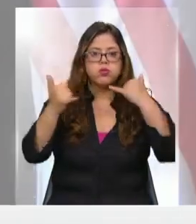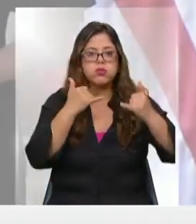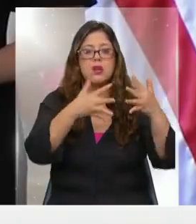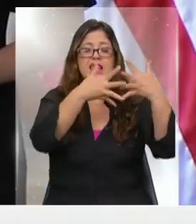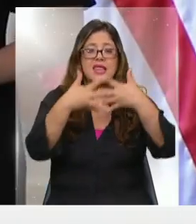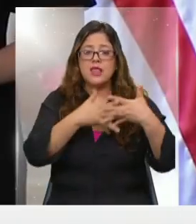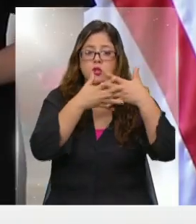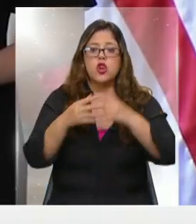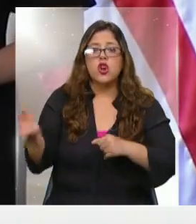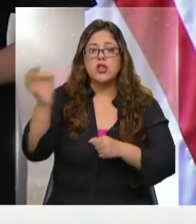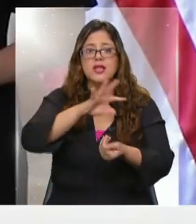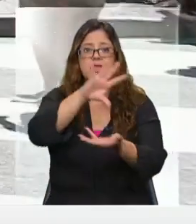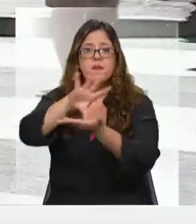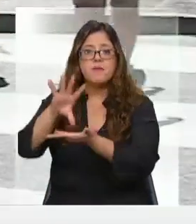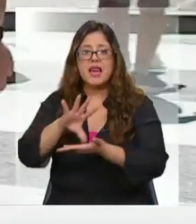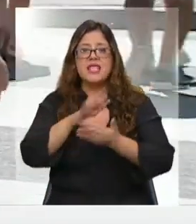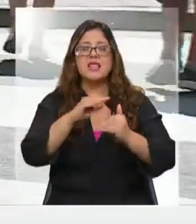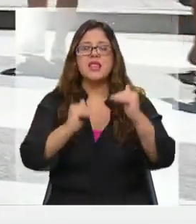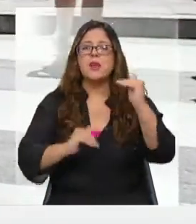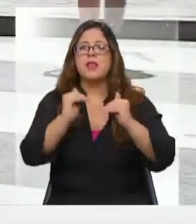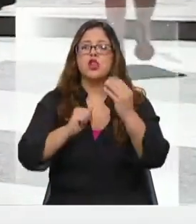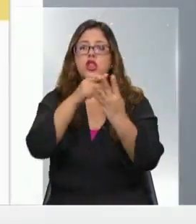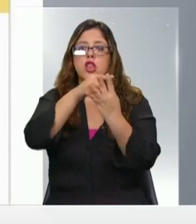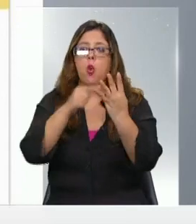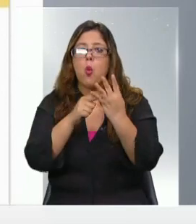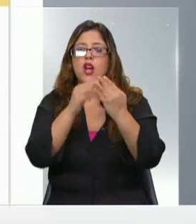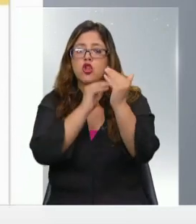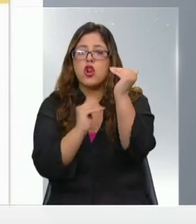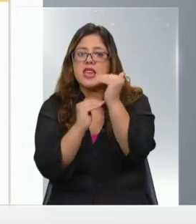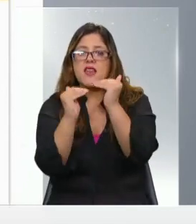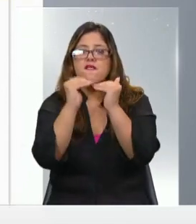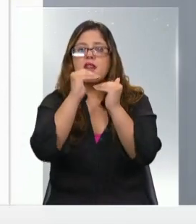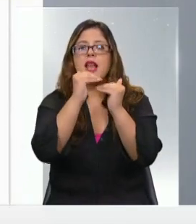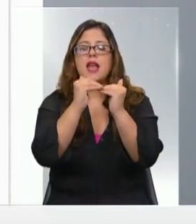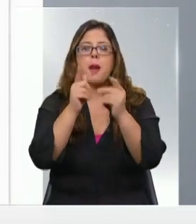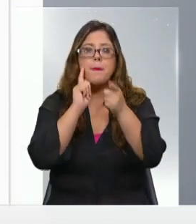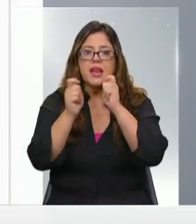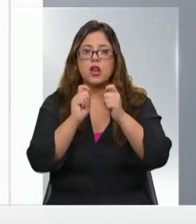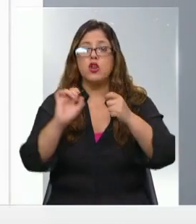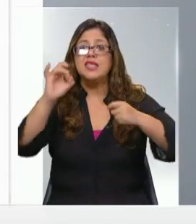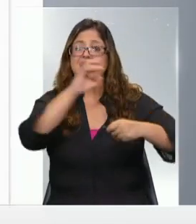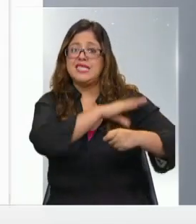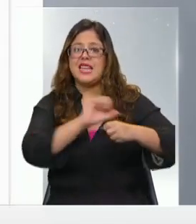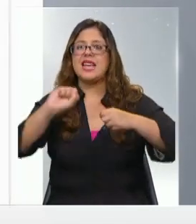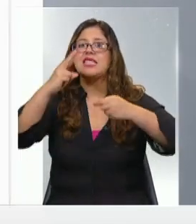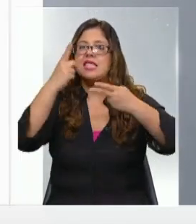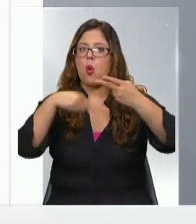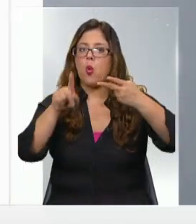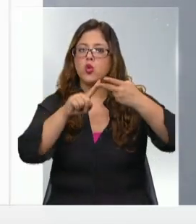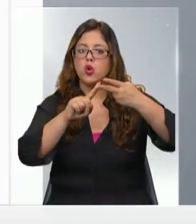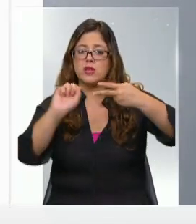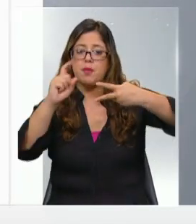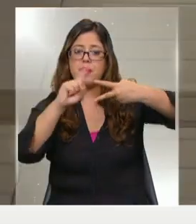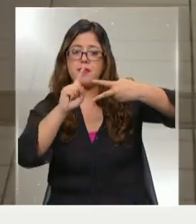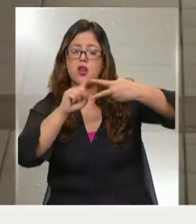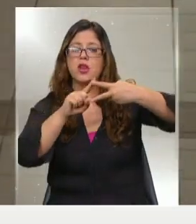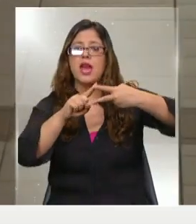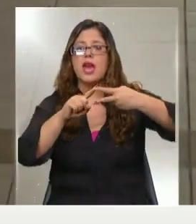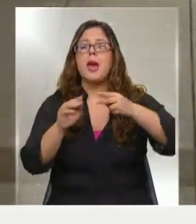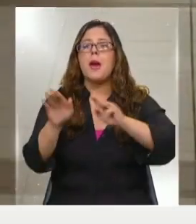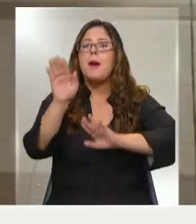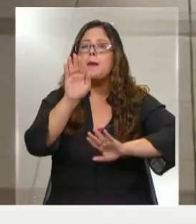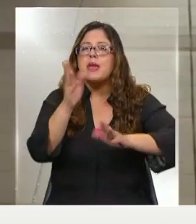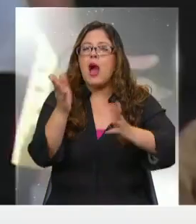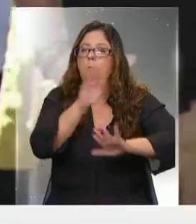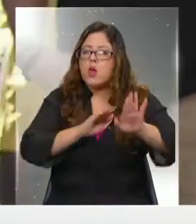Unidos categoriza a los países según 4 niveles de peligrosidad. Chile está en el nivel 2, donde en el nivel 1 hay que tomar precauciones normales y